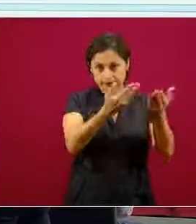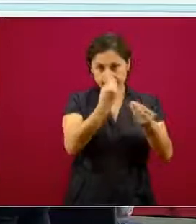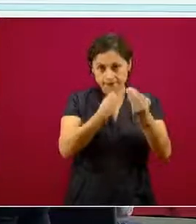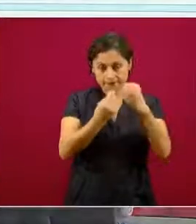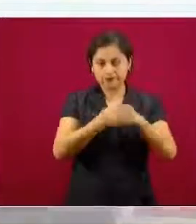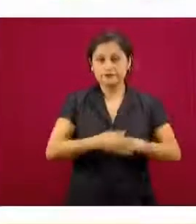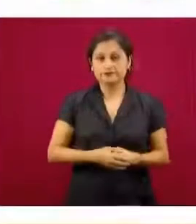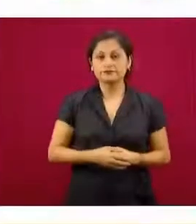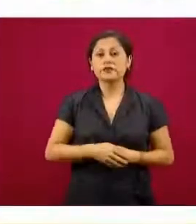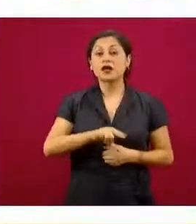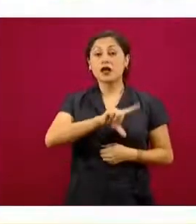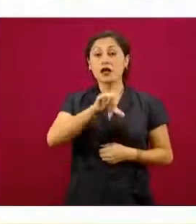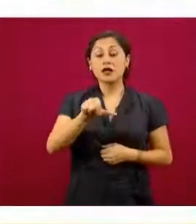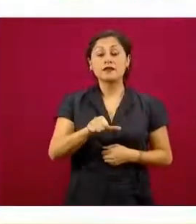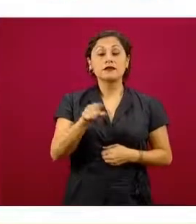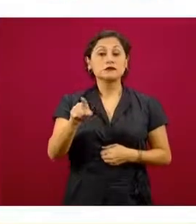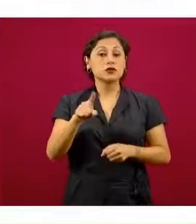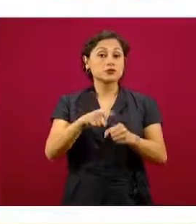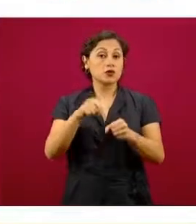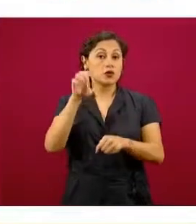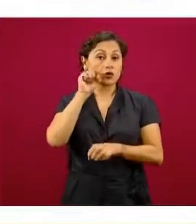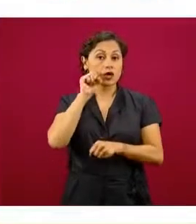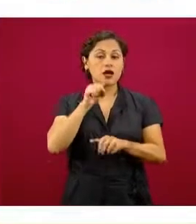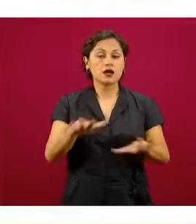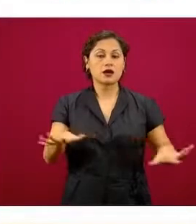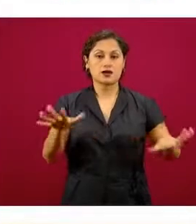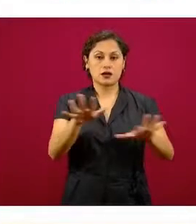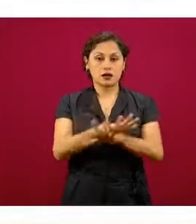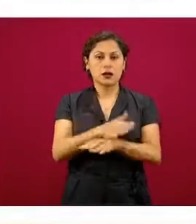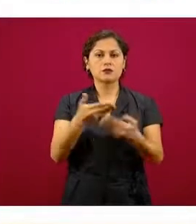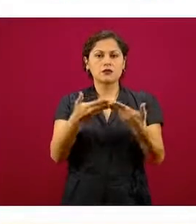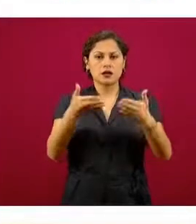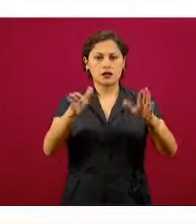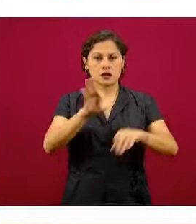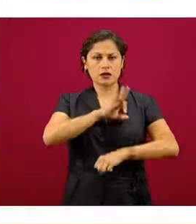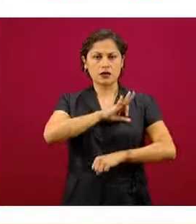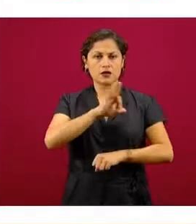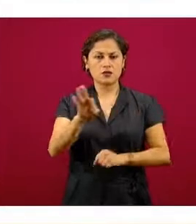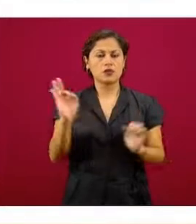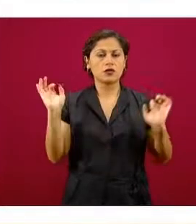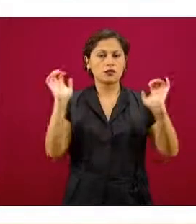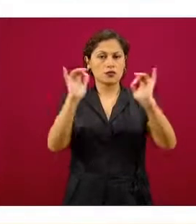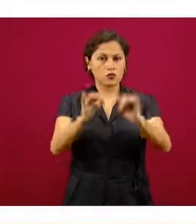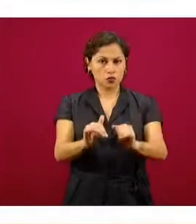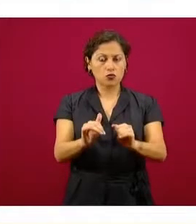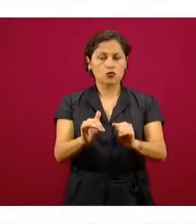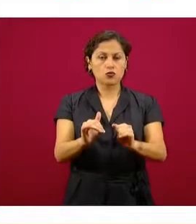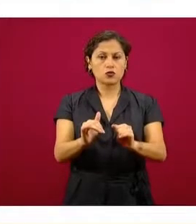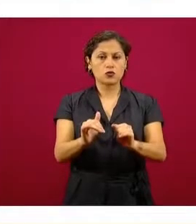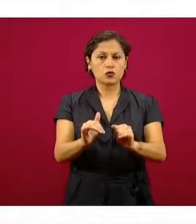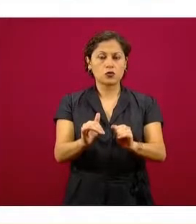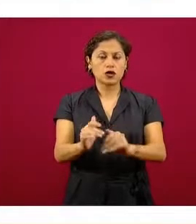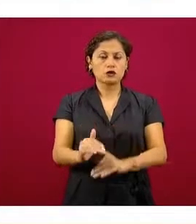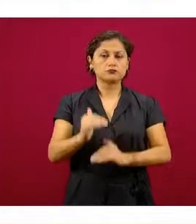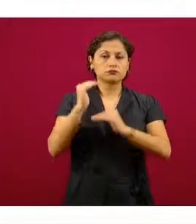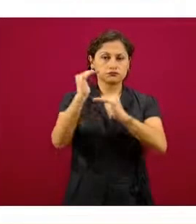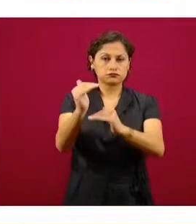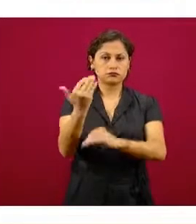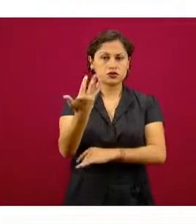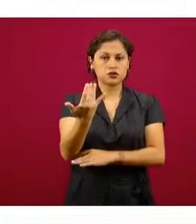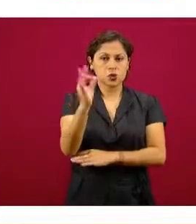riesgo naranja, pueden hacerlo, pueden abrir y ofrecer sus servicios con disponibilidad o aforo de